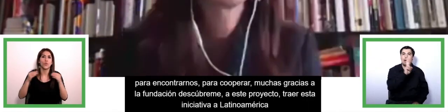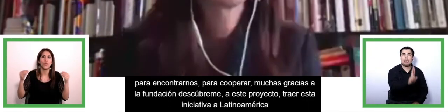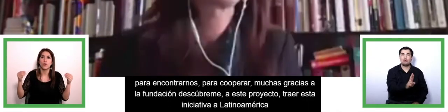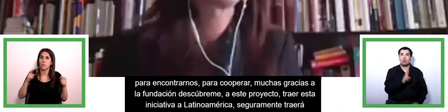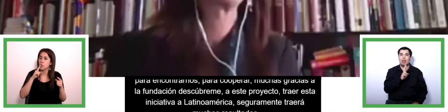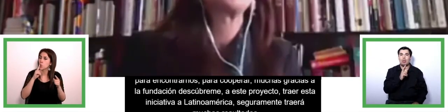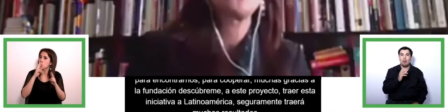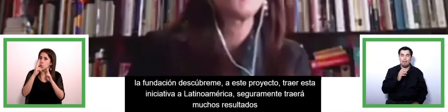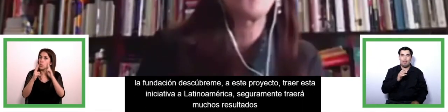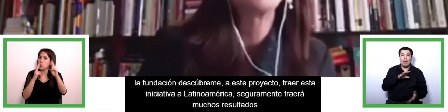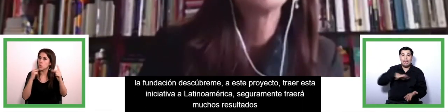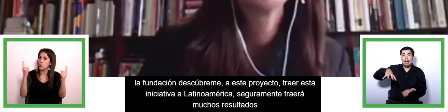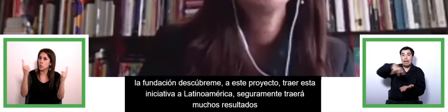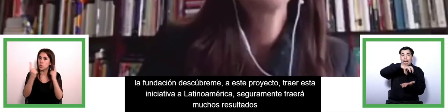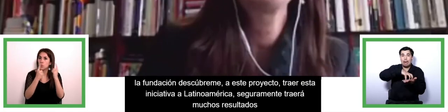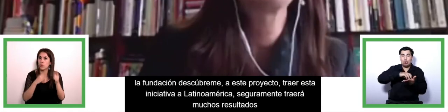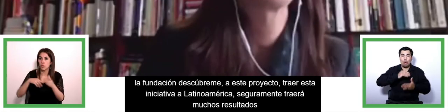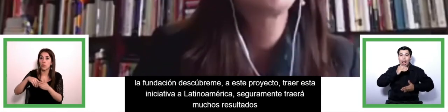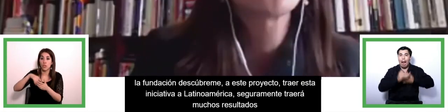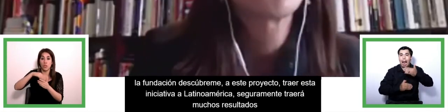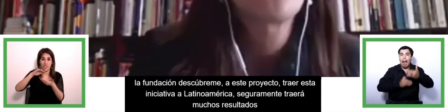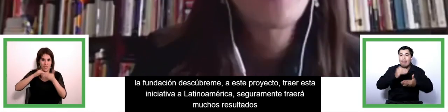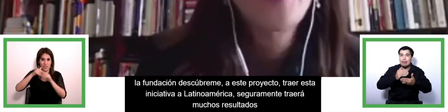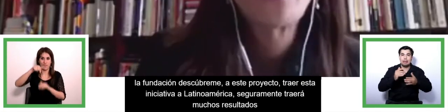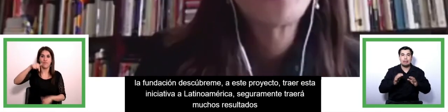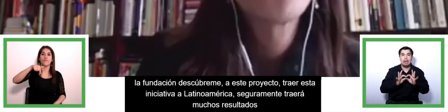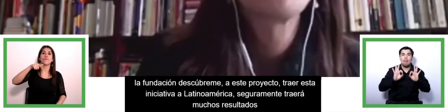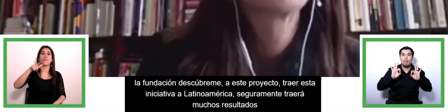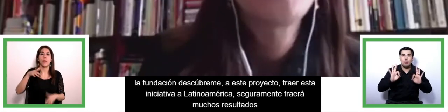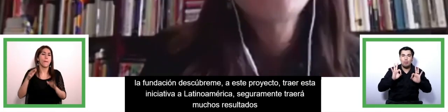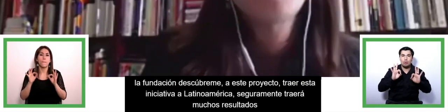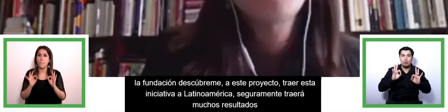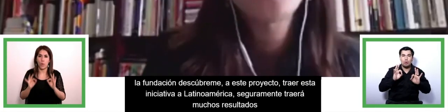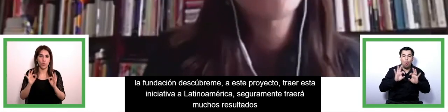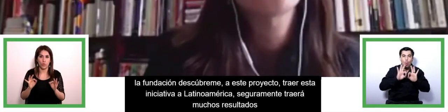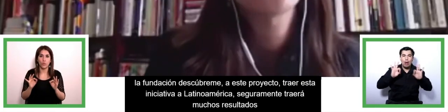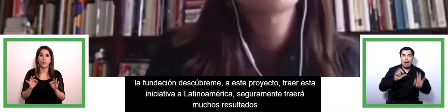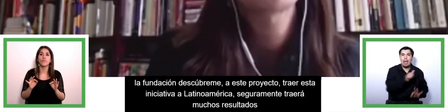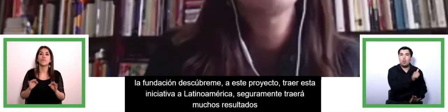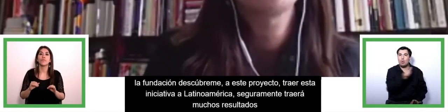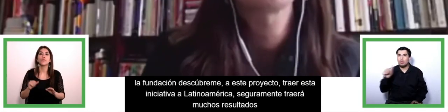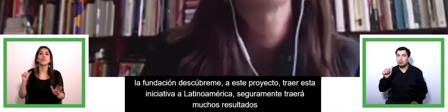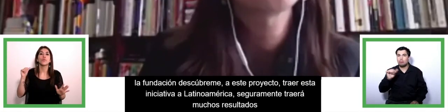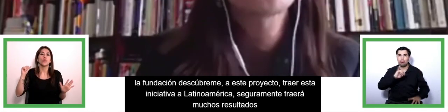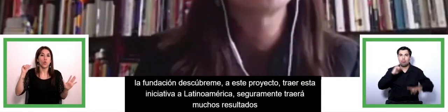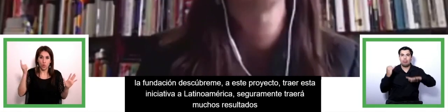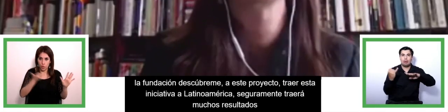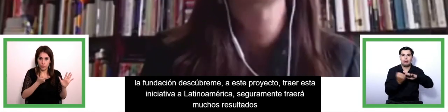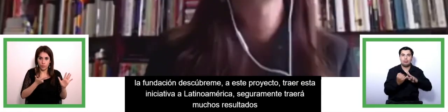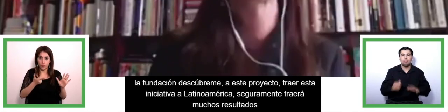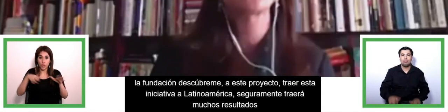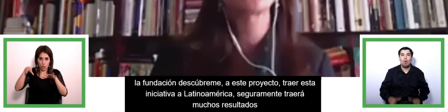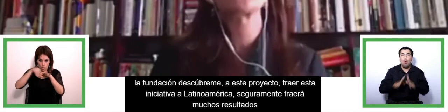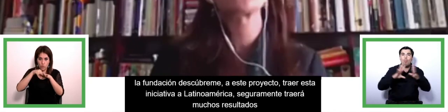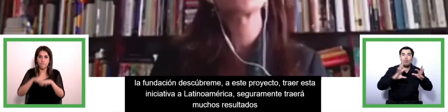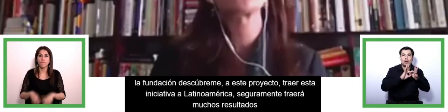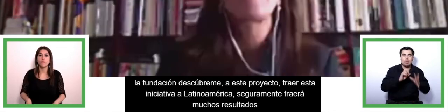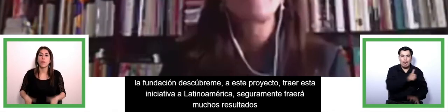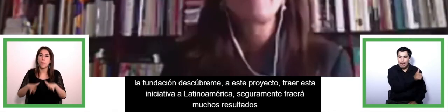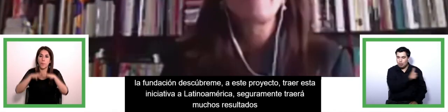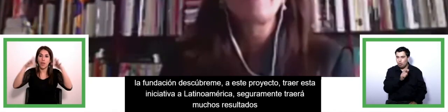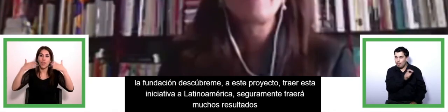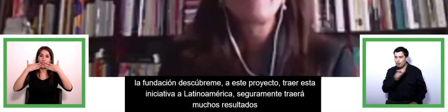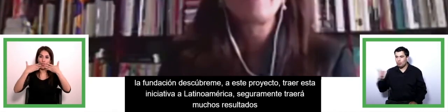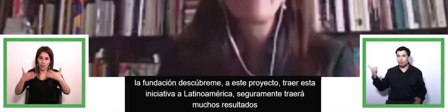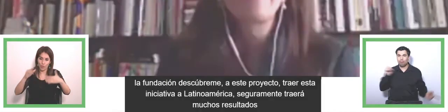avance en este propósito común de una educación para todos. Muchísimas gracias por la invitación y a los panelistas, muchas gracias.